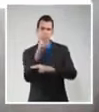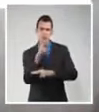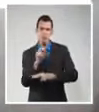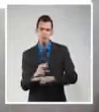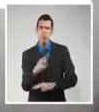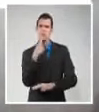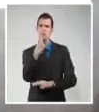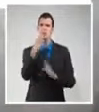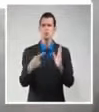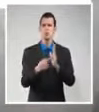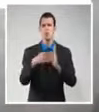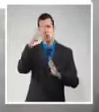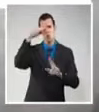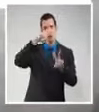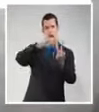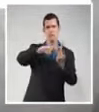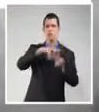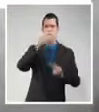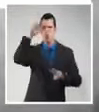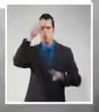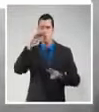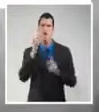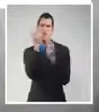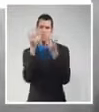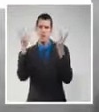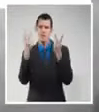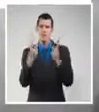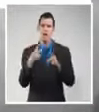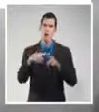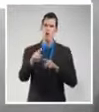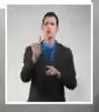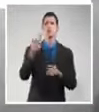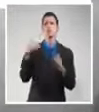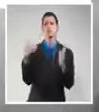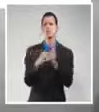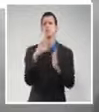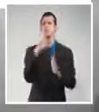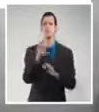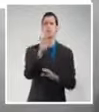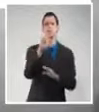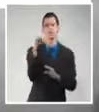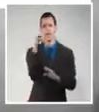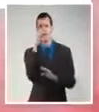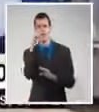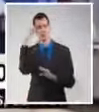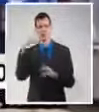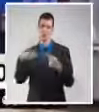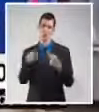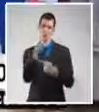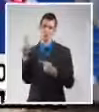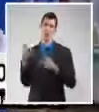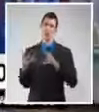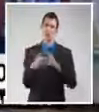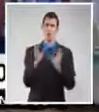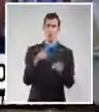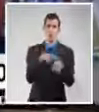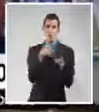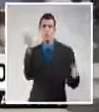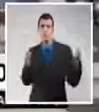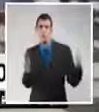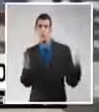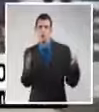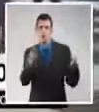internacional menos de 10.000 tweets empleaban el hashtag 15NCuba en igual periodo de tiempo. El fiasco miamero